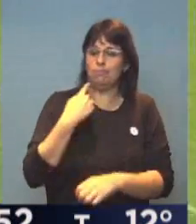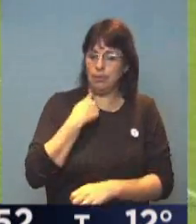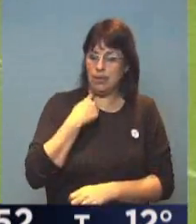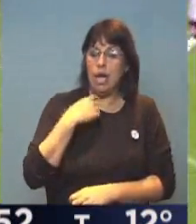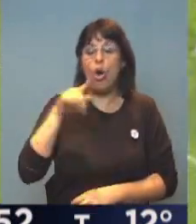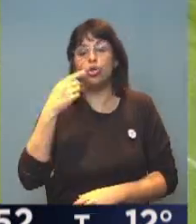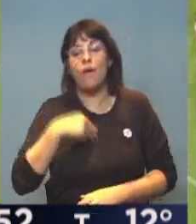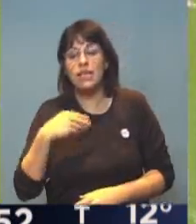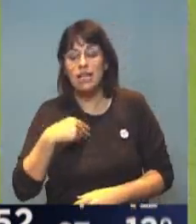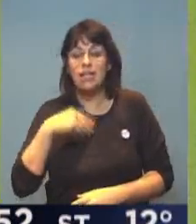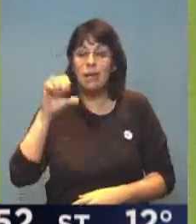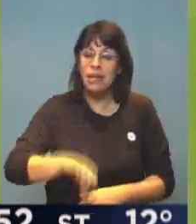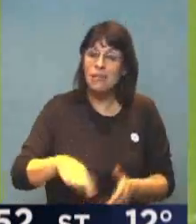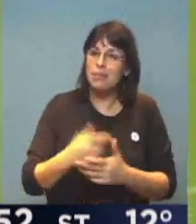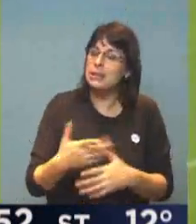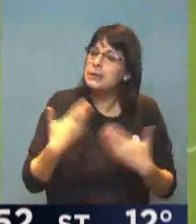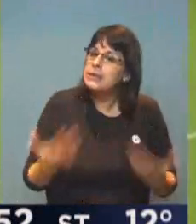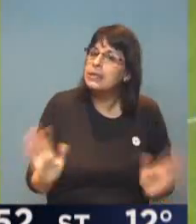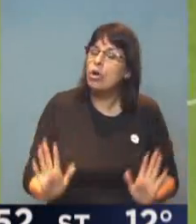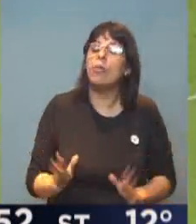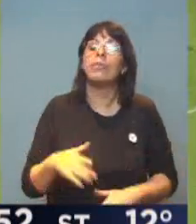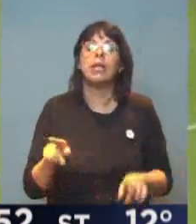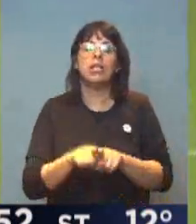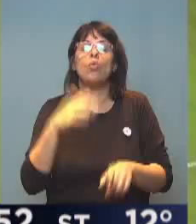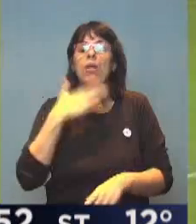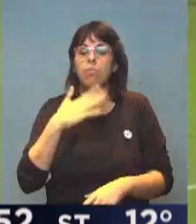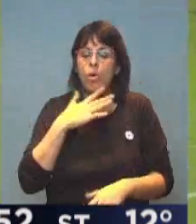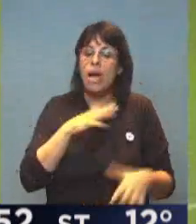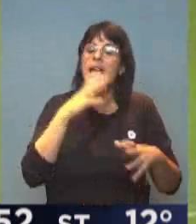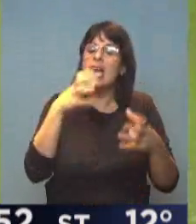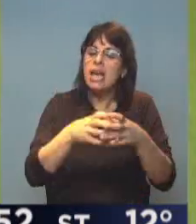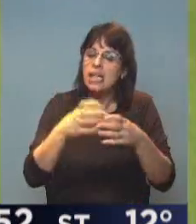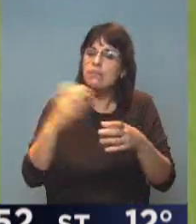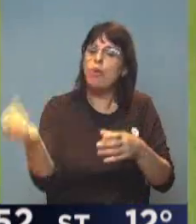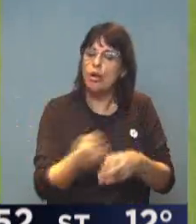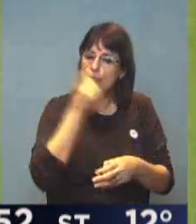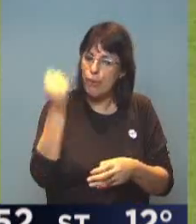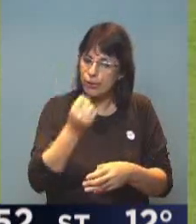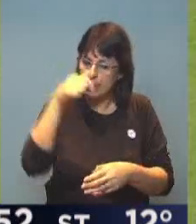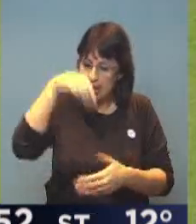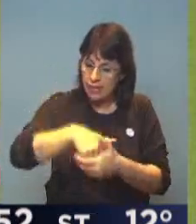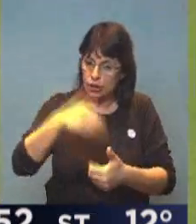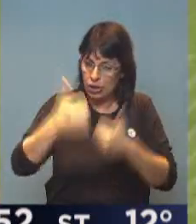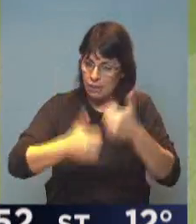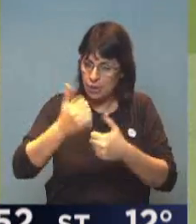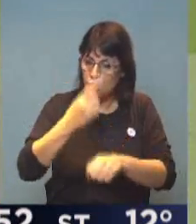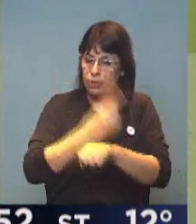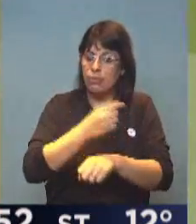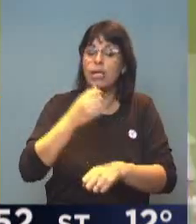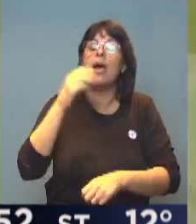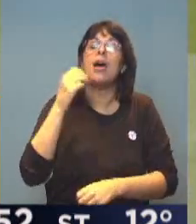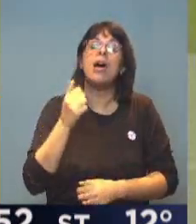terminó perdiendo. Situaciones que obviamente tuvo Boca como equipo de gran jerarquía en este campeonato de Primera División. Y